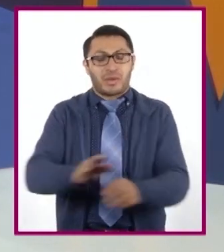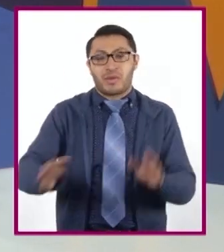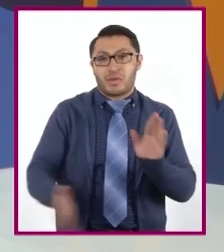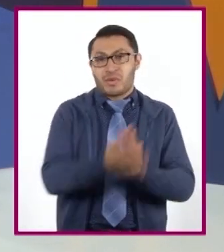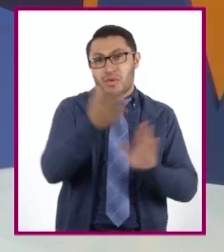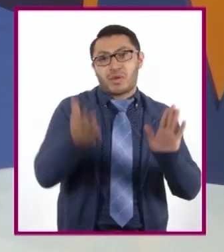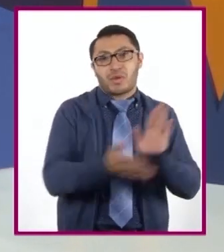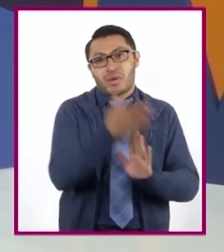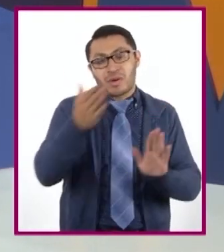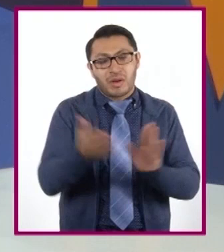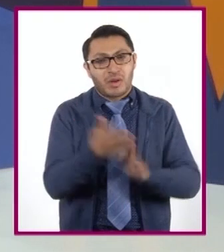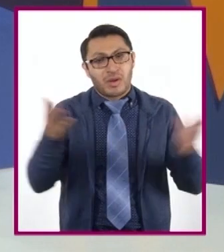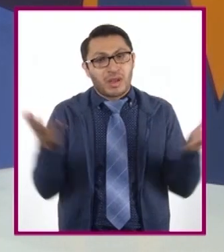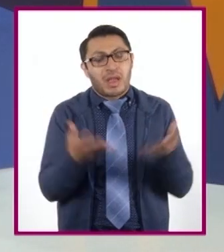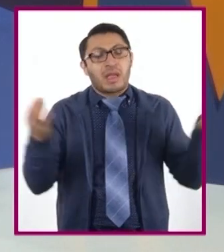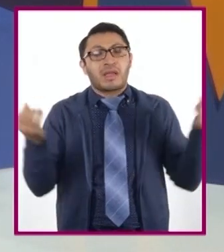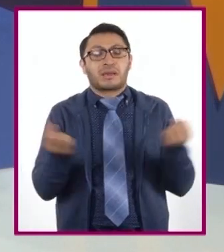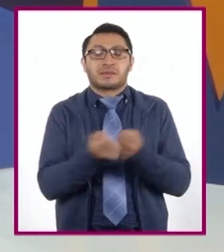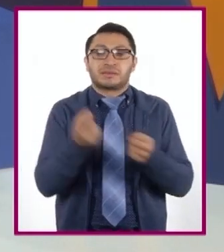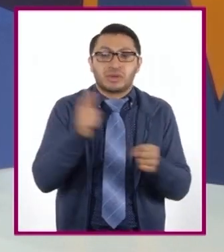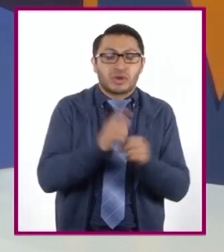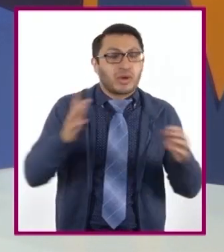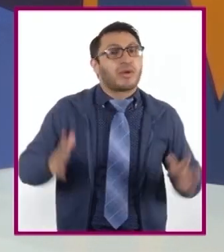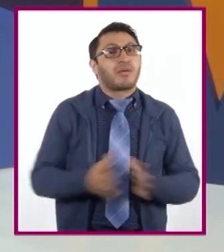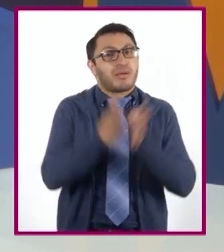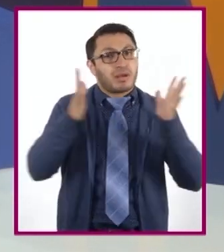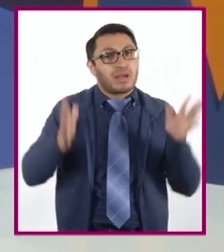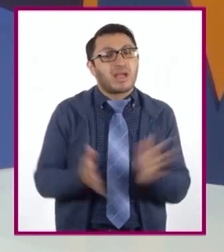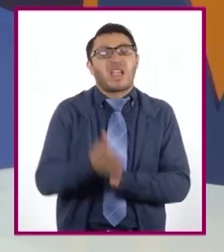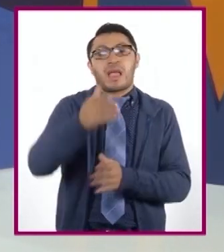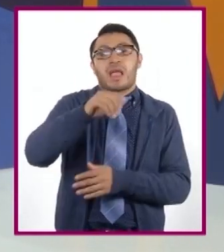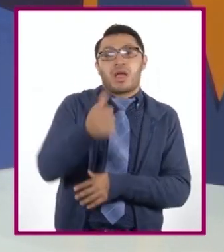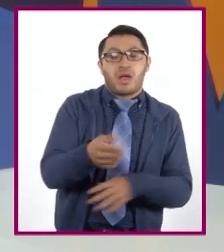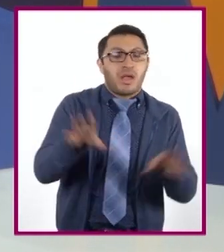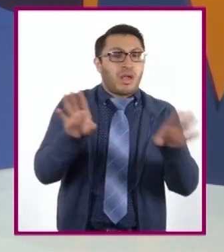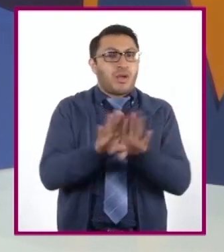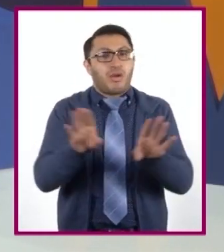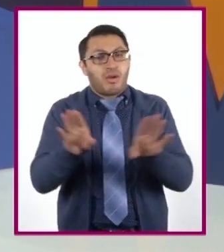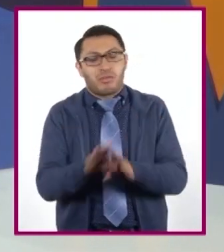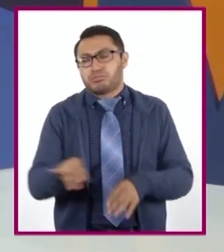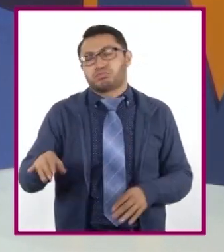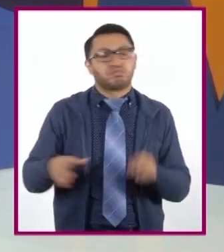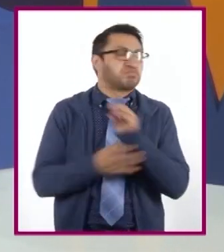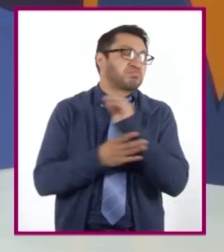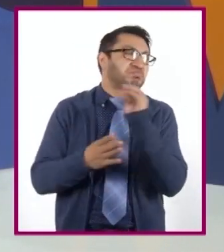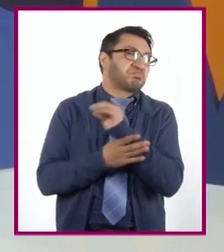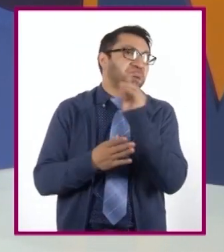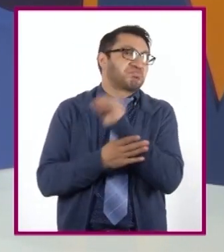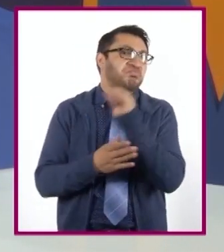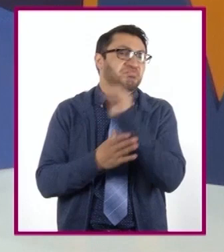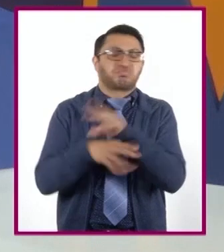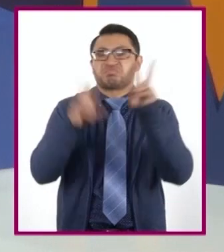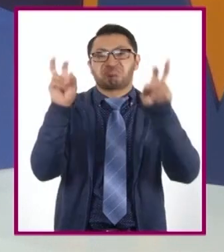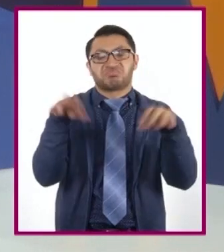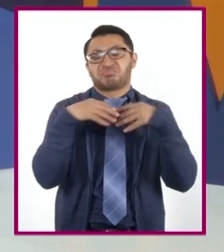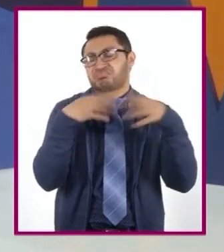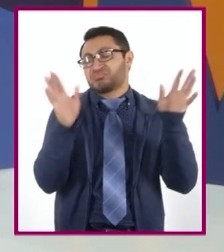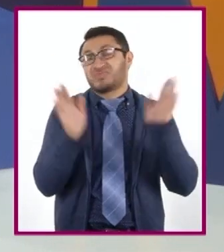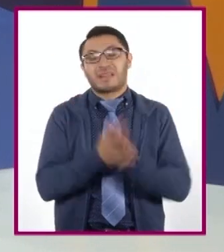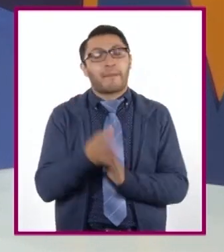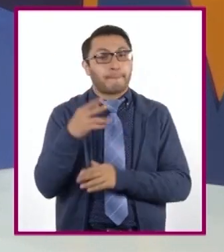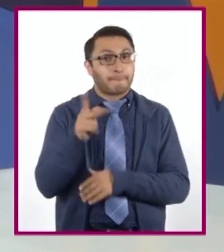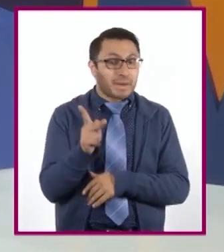construcción de una sociedad participativa y otras que expresaban un desinterés con respecto al tema. Sin